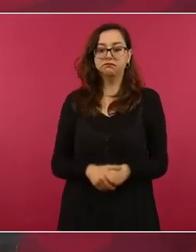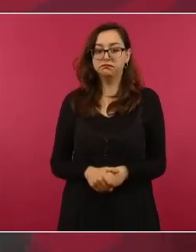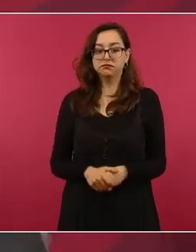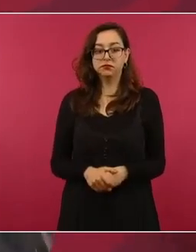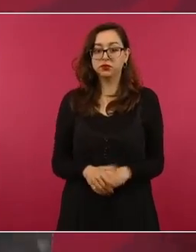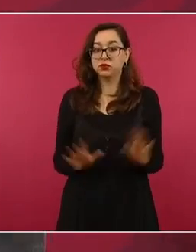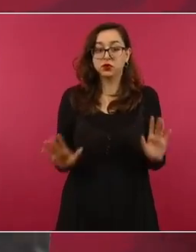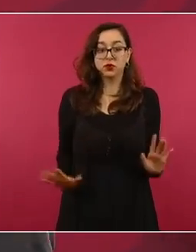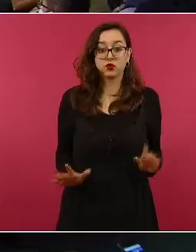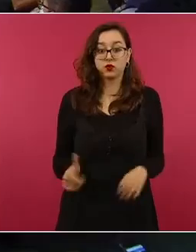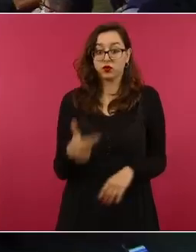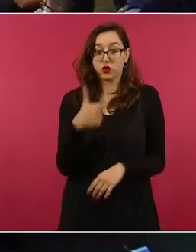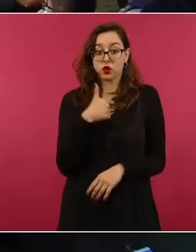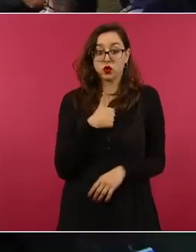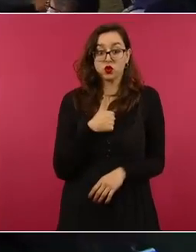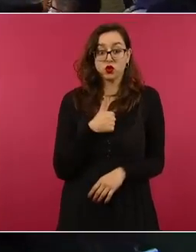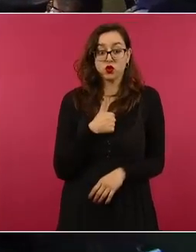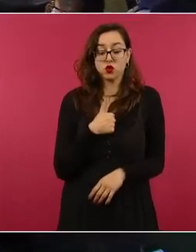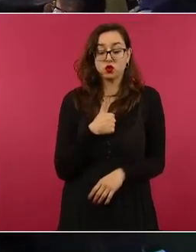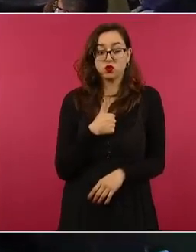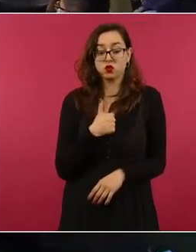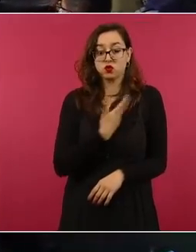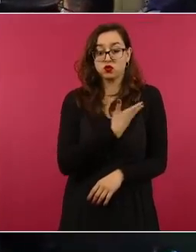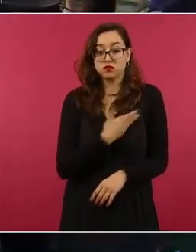Yo sigo sin tener